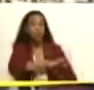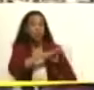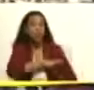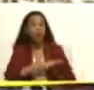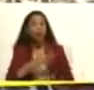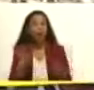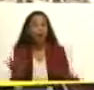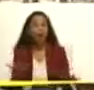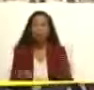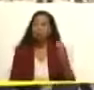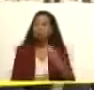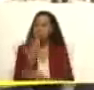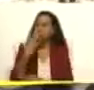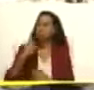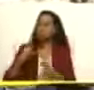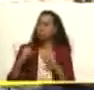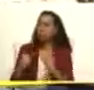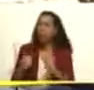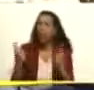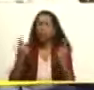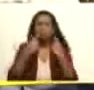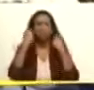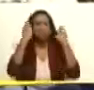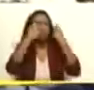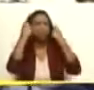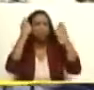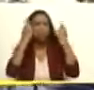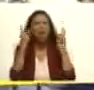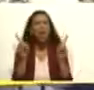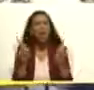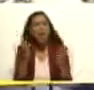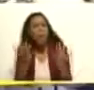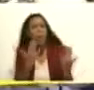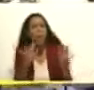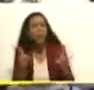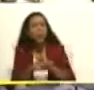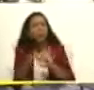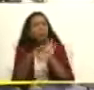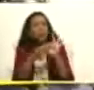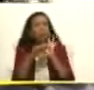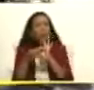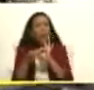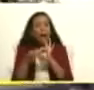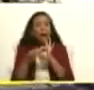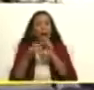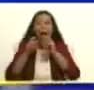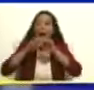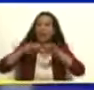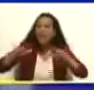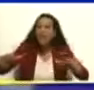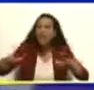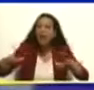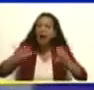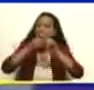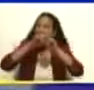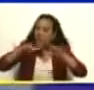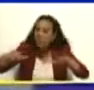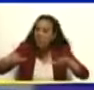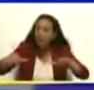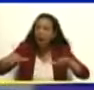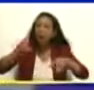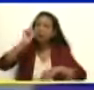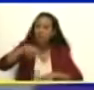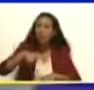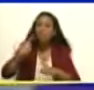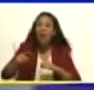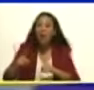presidente, feliz de esta campaña, porque es una campaña que se parece mucho a la unidad en la diversidad que caracteriza a los movimientos sociales.